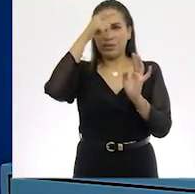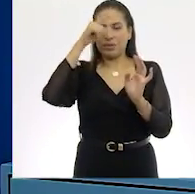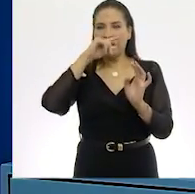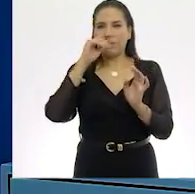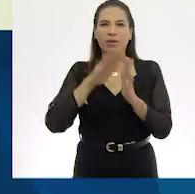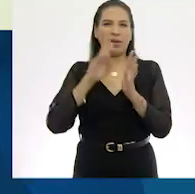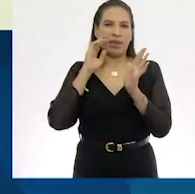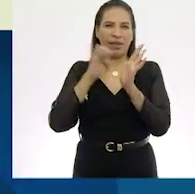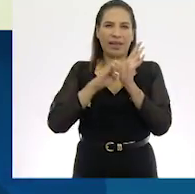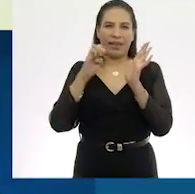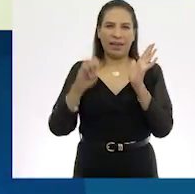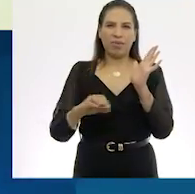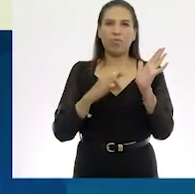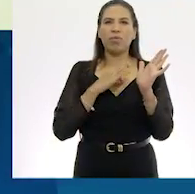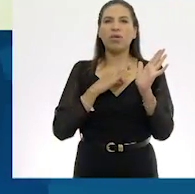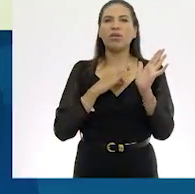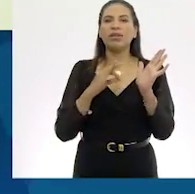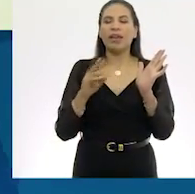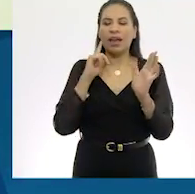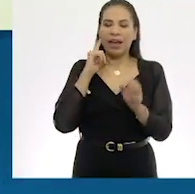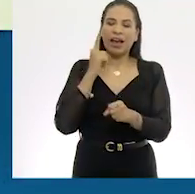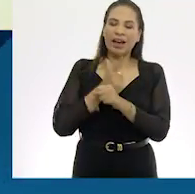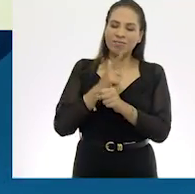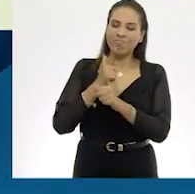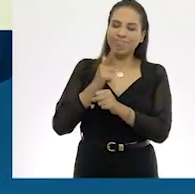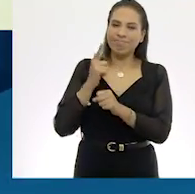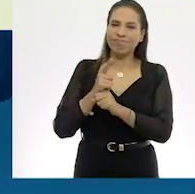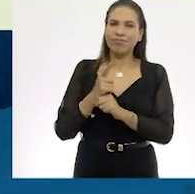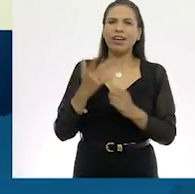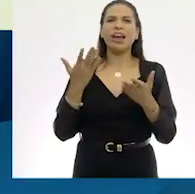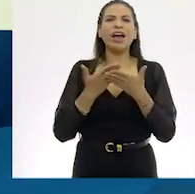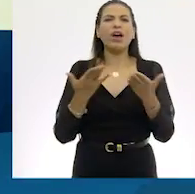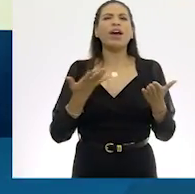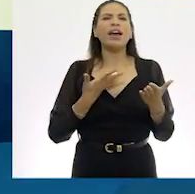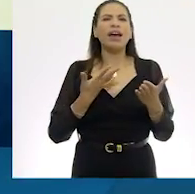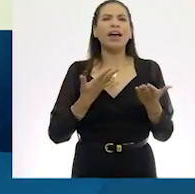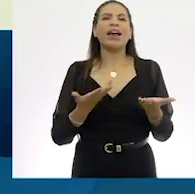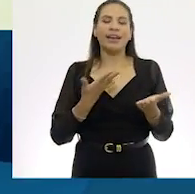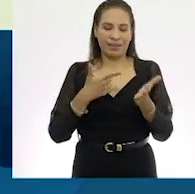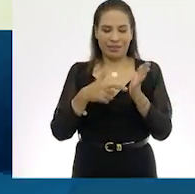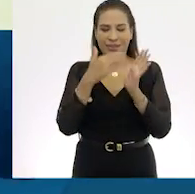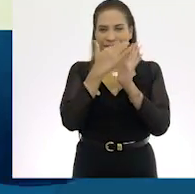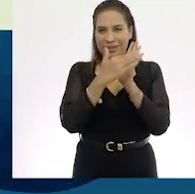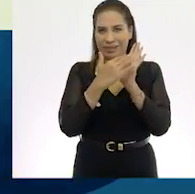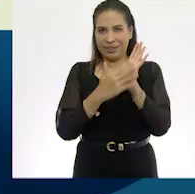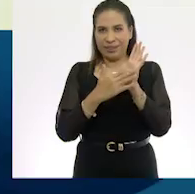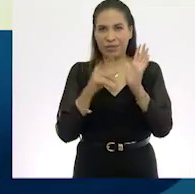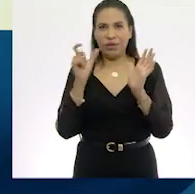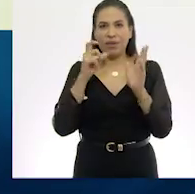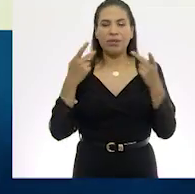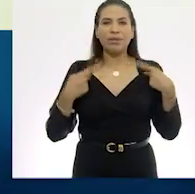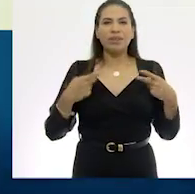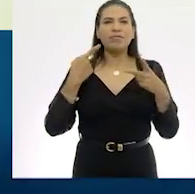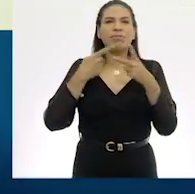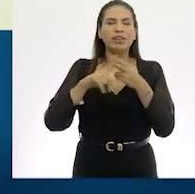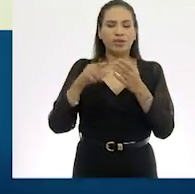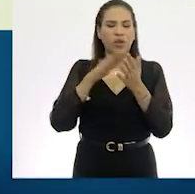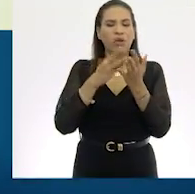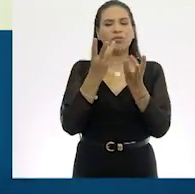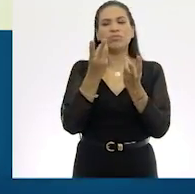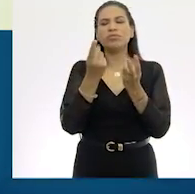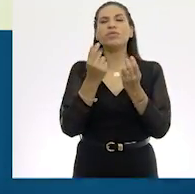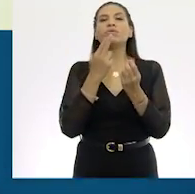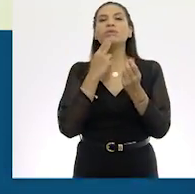Veamos el ejemplo. Podemos darnos cuenta que ahora lo que hace rato marcamos queda ya en un texto. Cuando la gente empezó a contar, utilizó